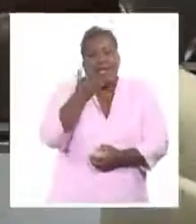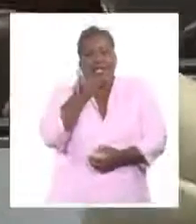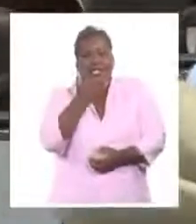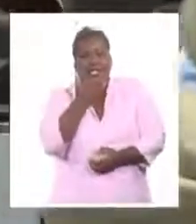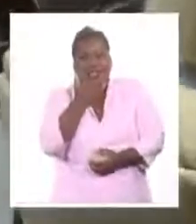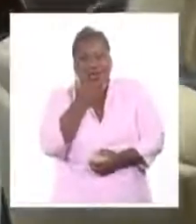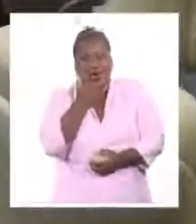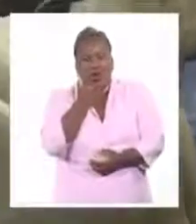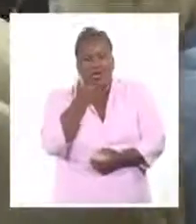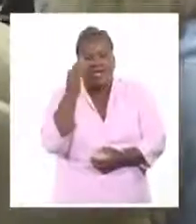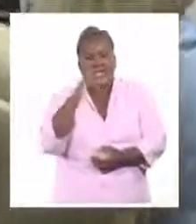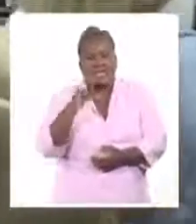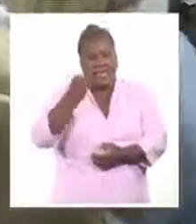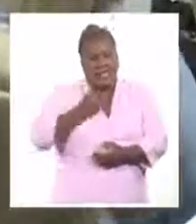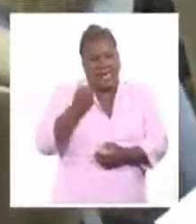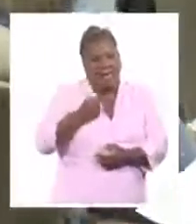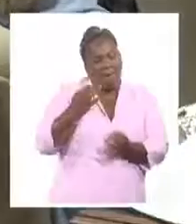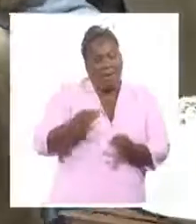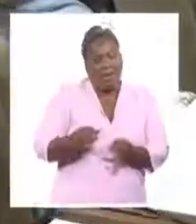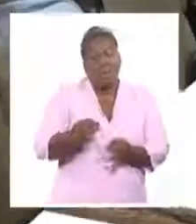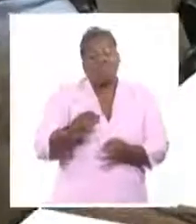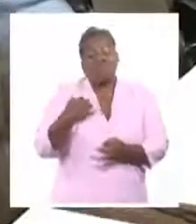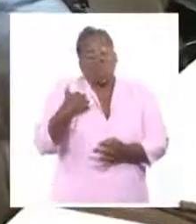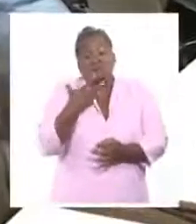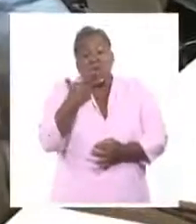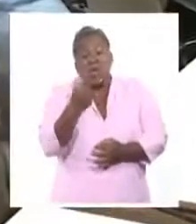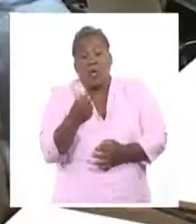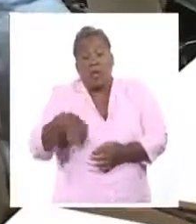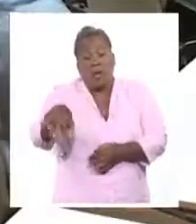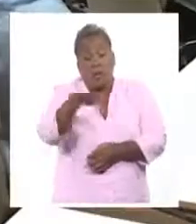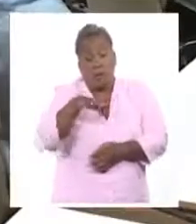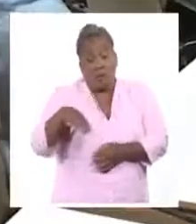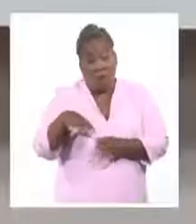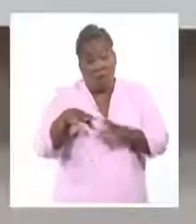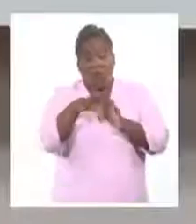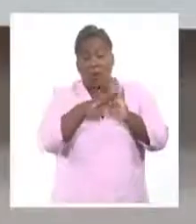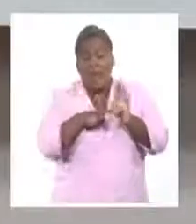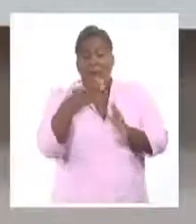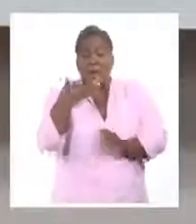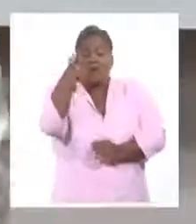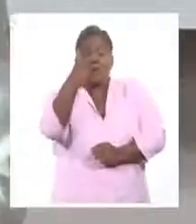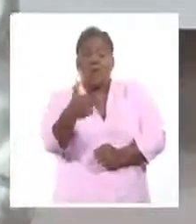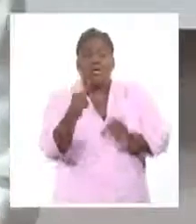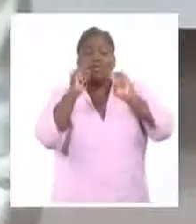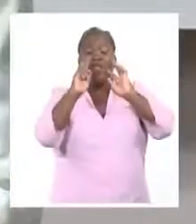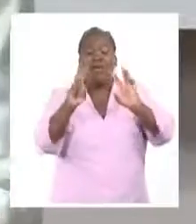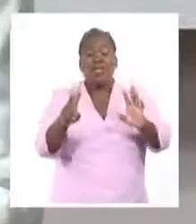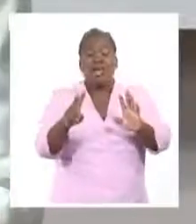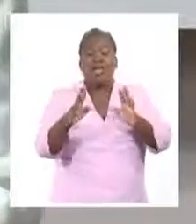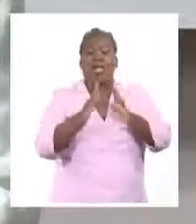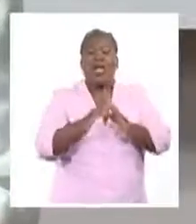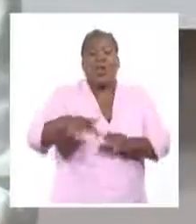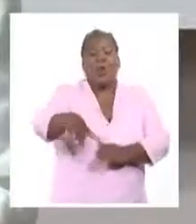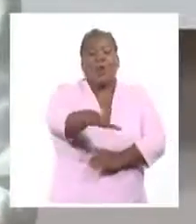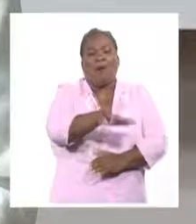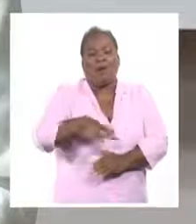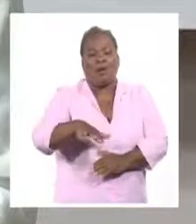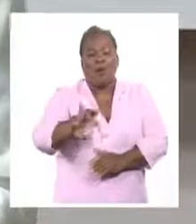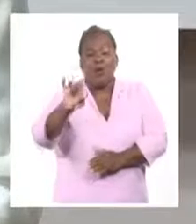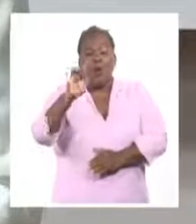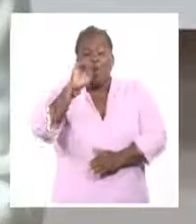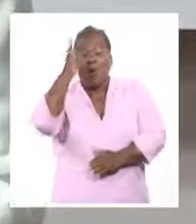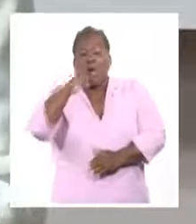Y me alegra saber que hemos contado con ustedes para el programa de mejoramiento de la vida en los barrios. La UNIAC